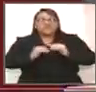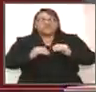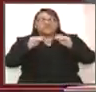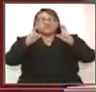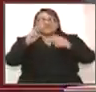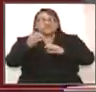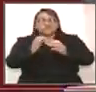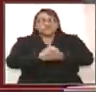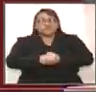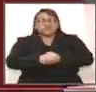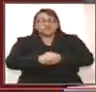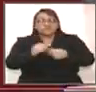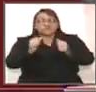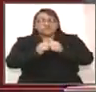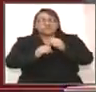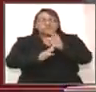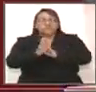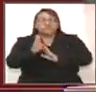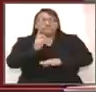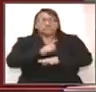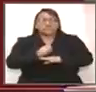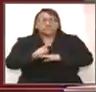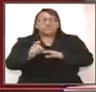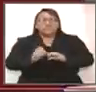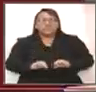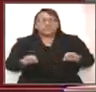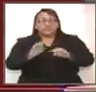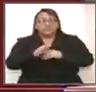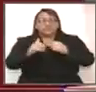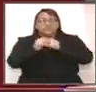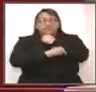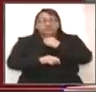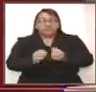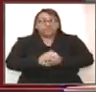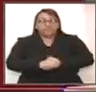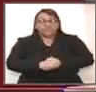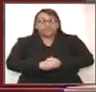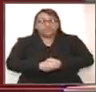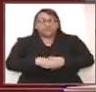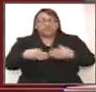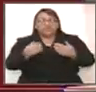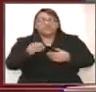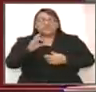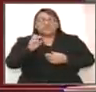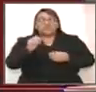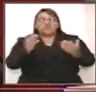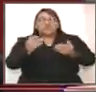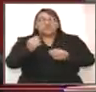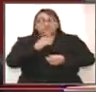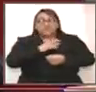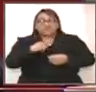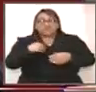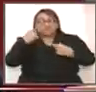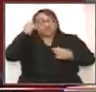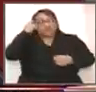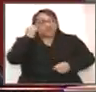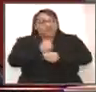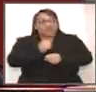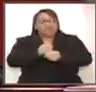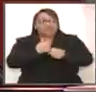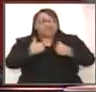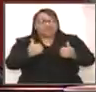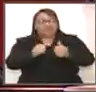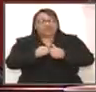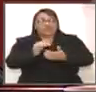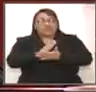crecimiento económico, la prosperidad y el desarrollo sostenible de los países. Ofrece un foro donde los gobiernos pueden trabajar conjuntamente